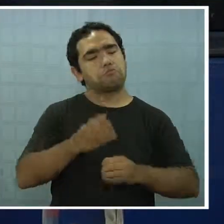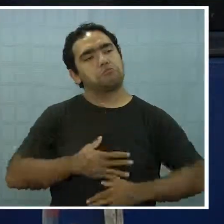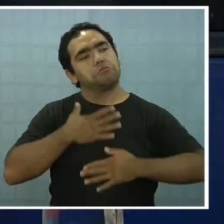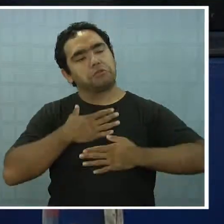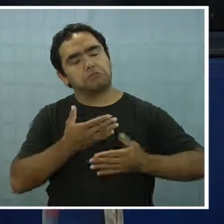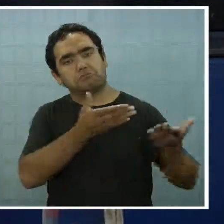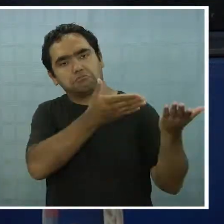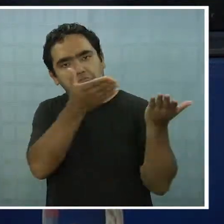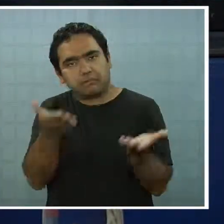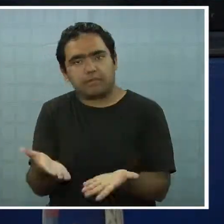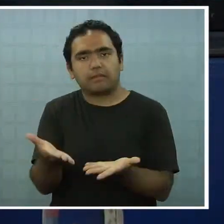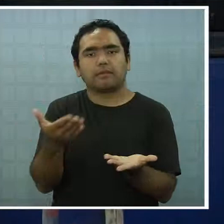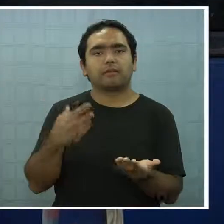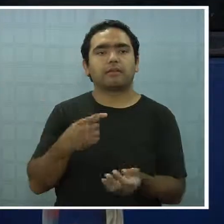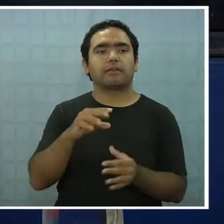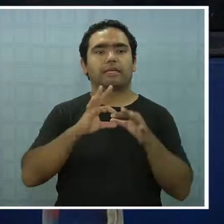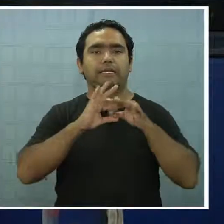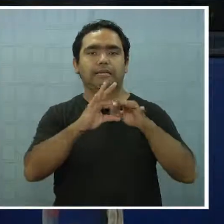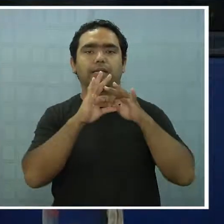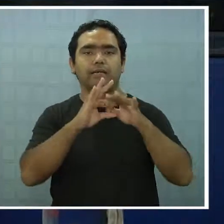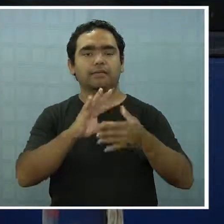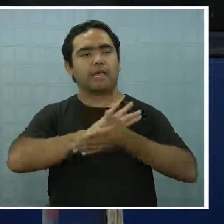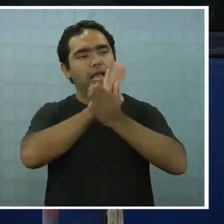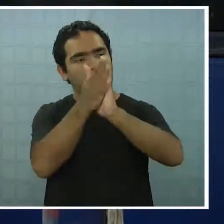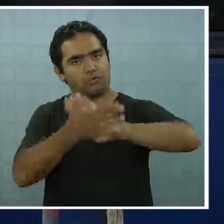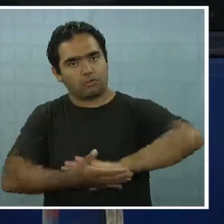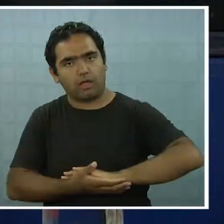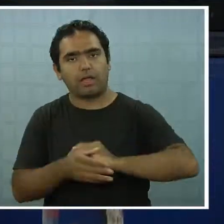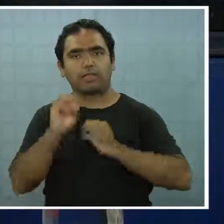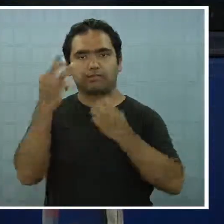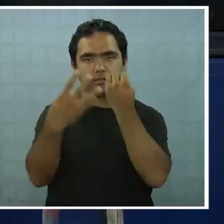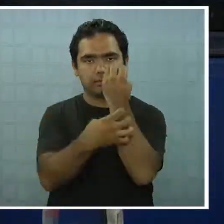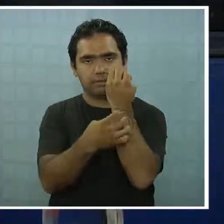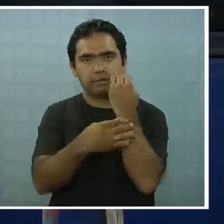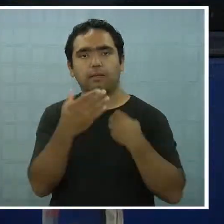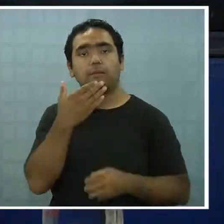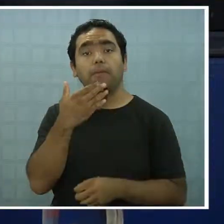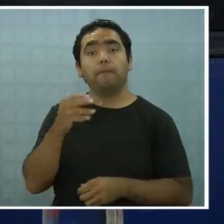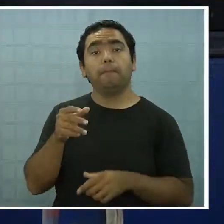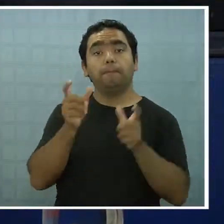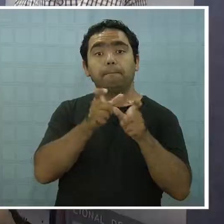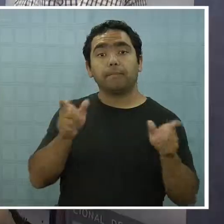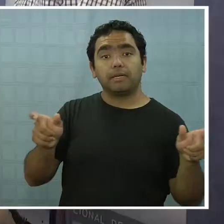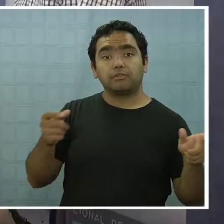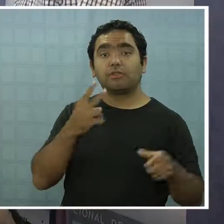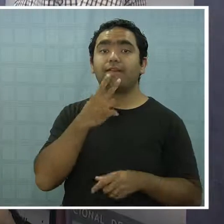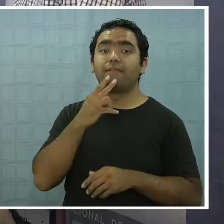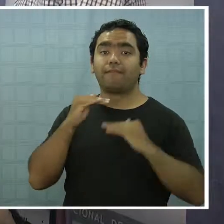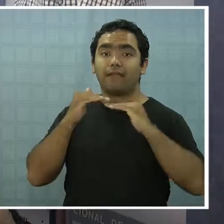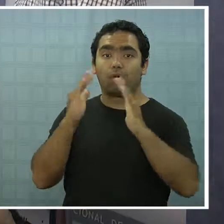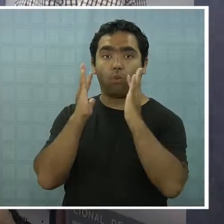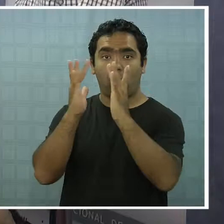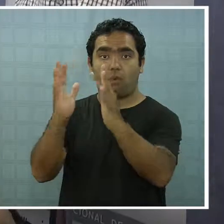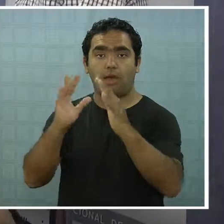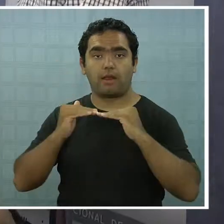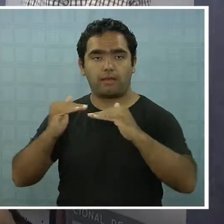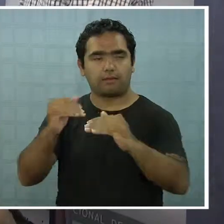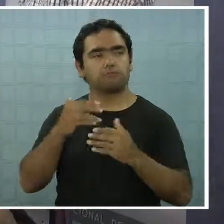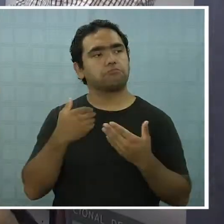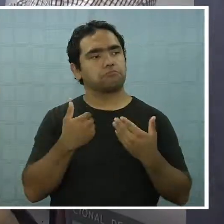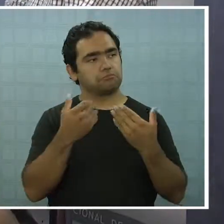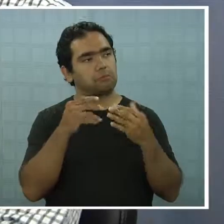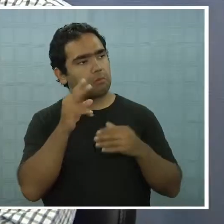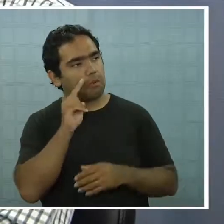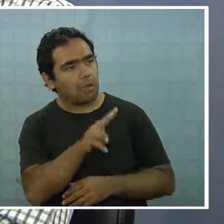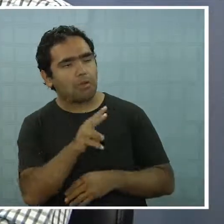recibirlos, agradecerles a nombre de todos los atacameños y que la gente de Huara apreciara lo que esto significaba, el esfuerzo. ¿Cómo ha